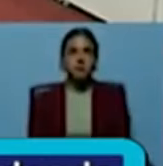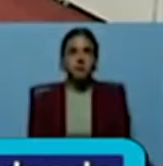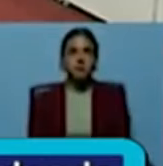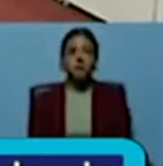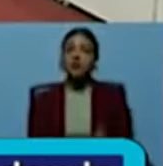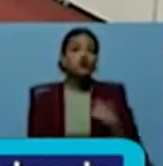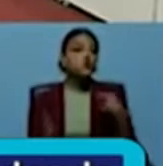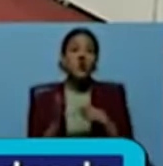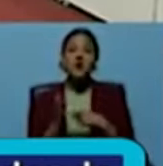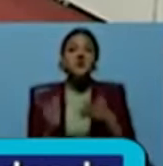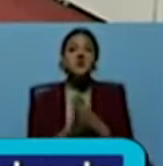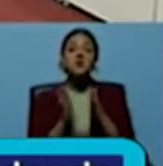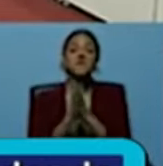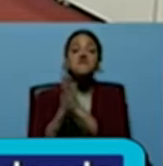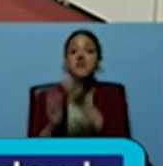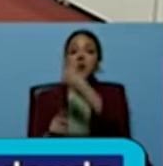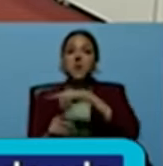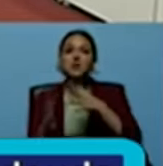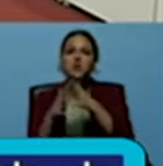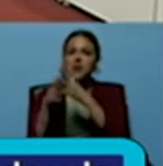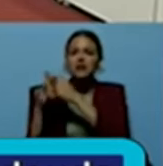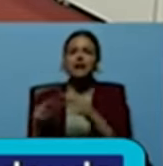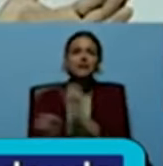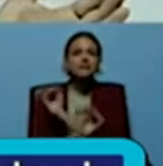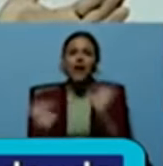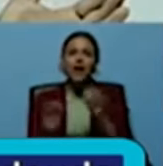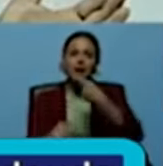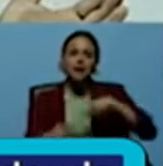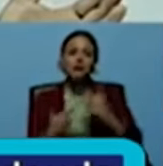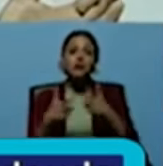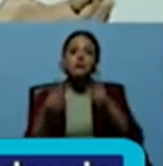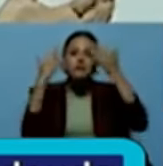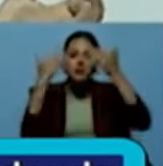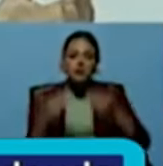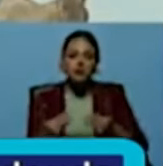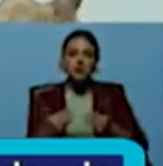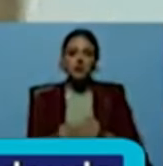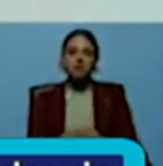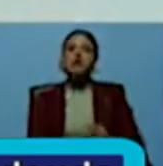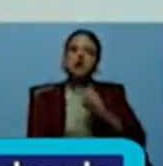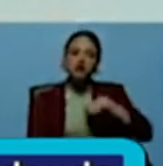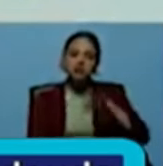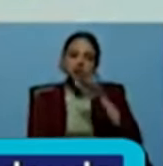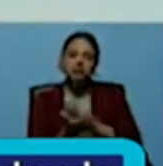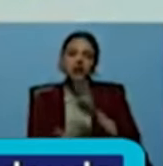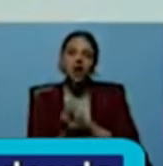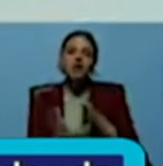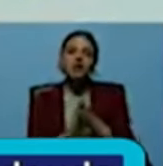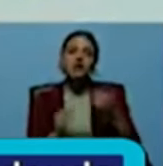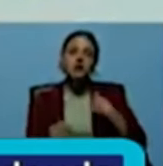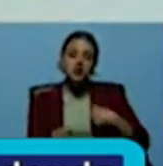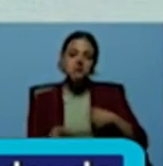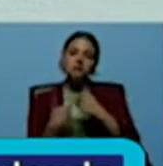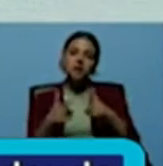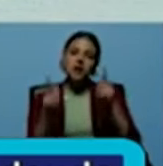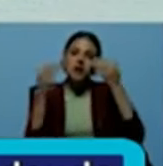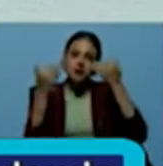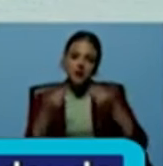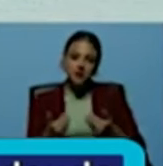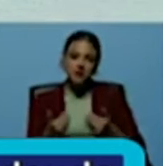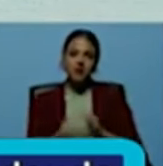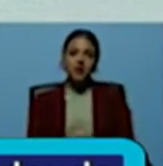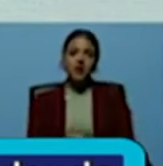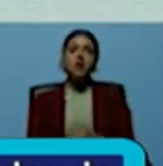ingresos de petróleo. Esa negociación se constituyó además en un pago por adelantado, pues Petrocaribe desde 2015